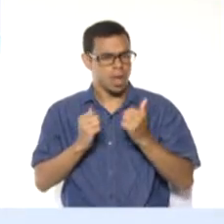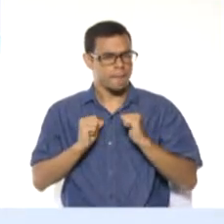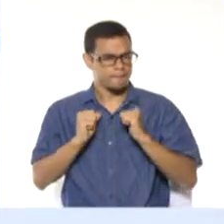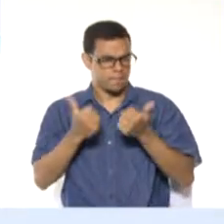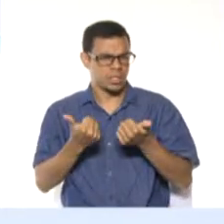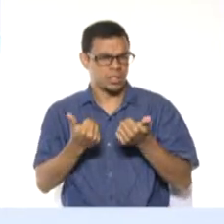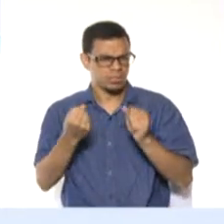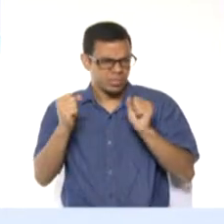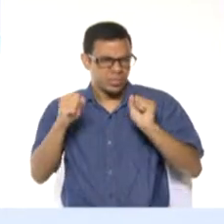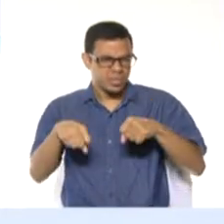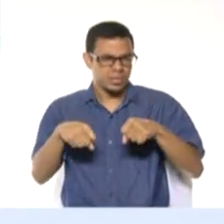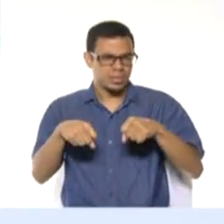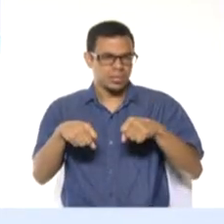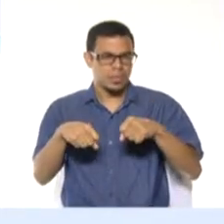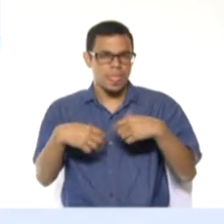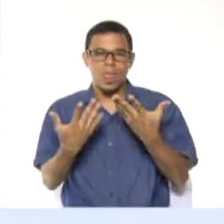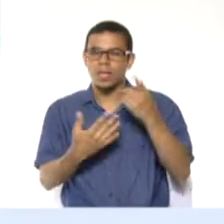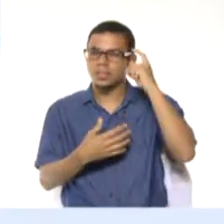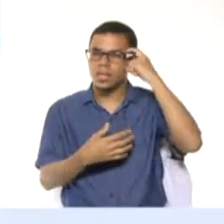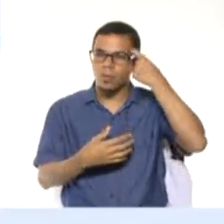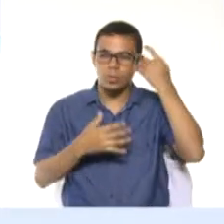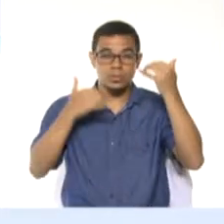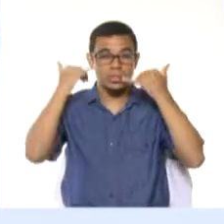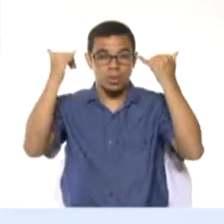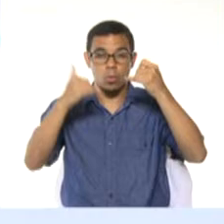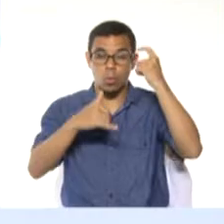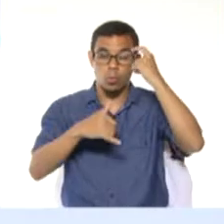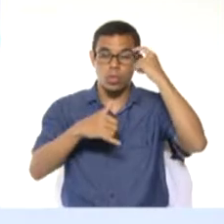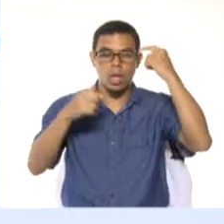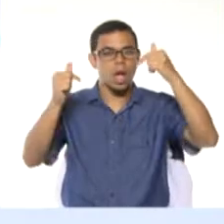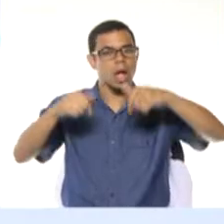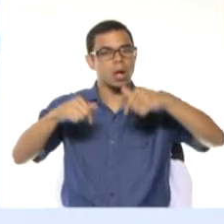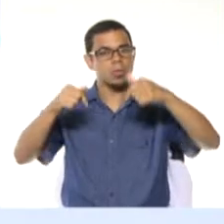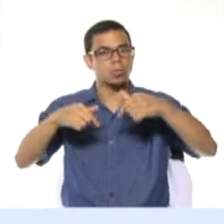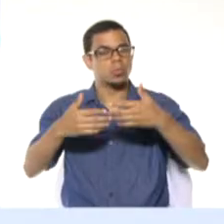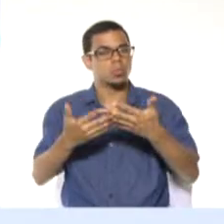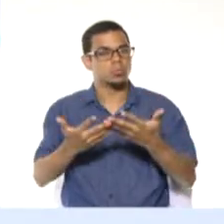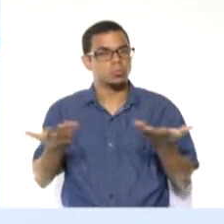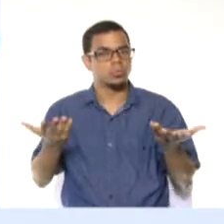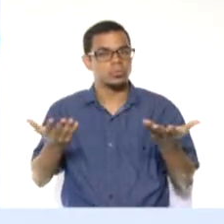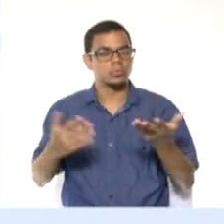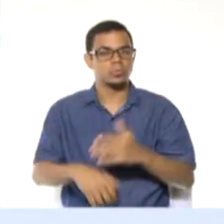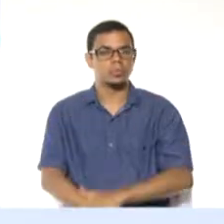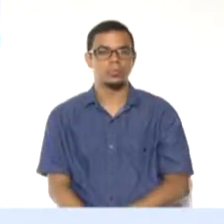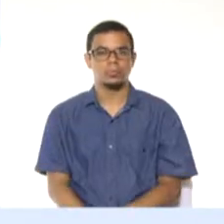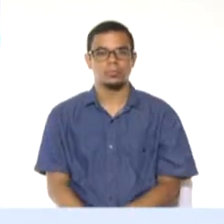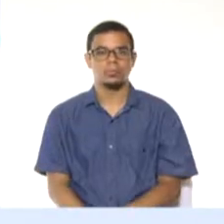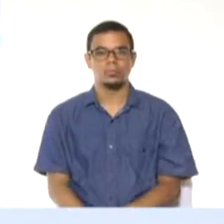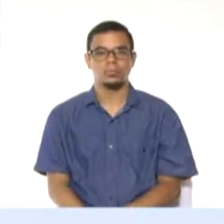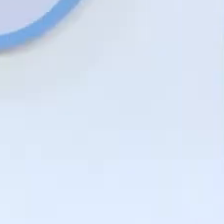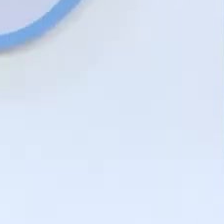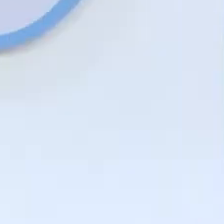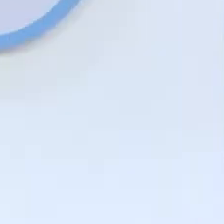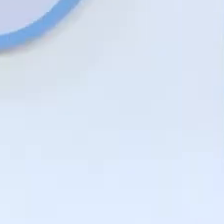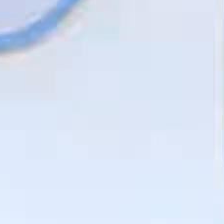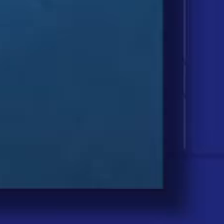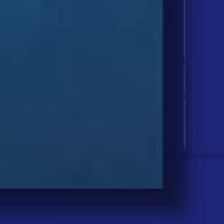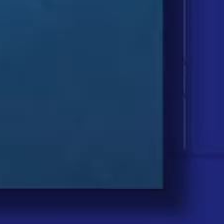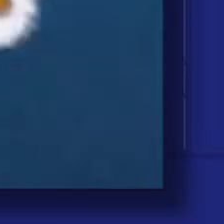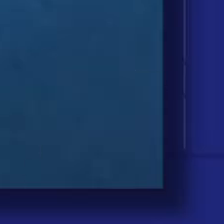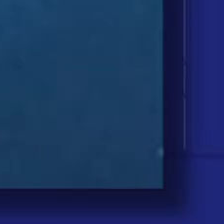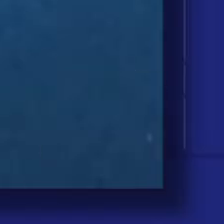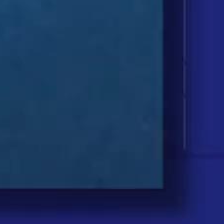nuestra programación de este día de hoy. ¿Con qué se celebra, qué se recuerda o qué se conmemora Venezuela? Un día como hoy.